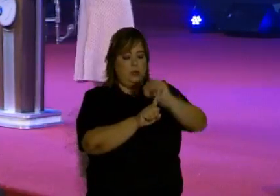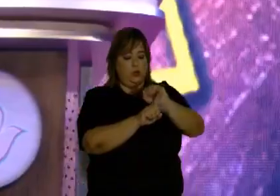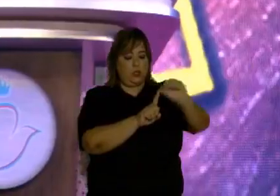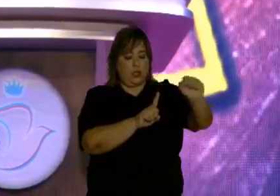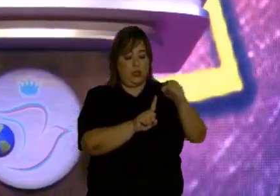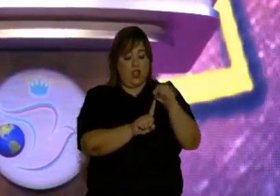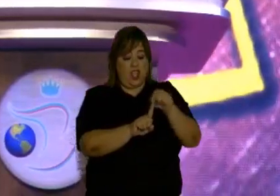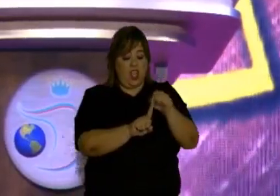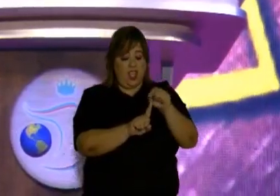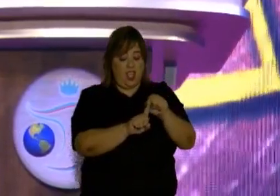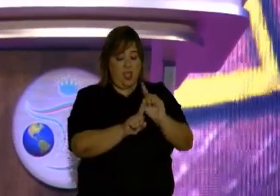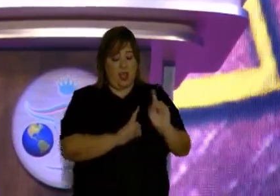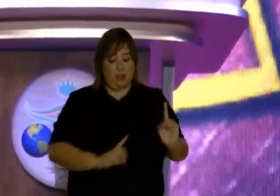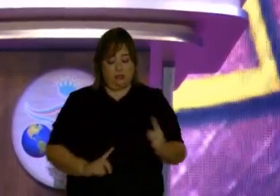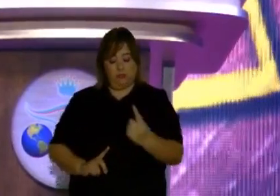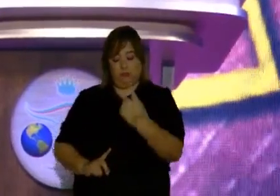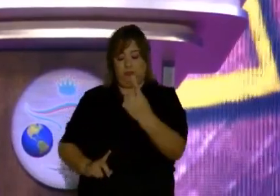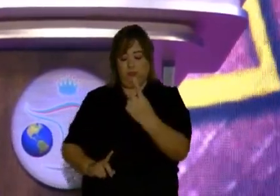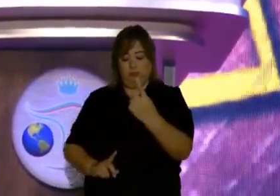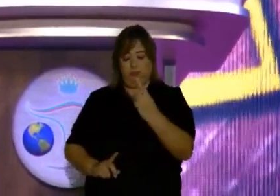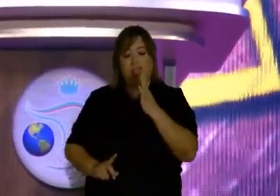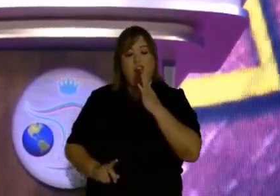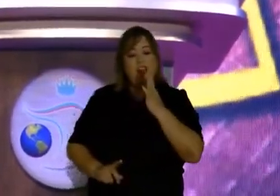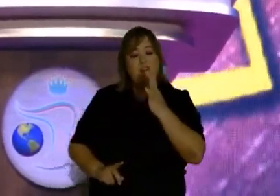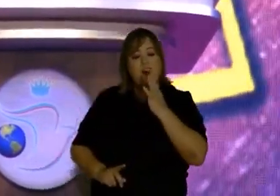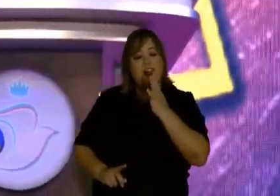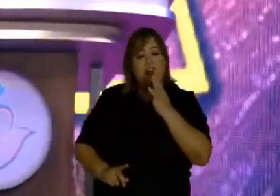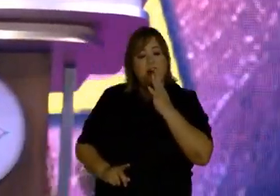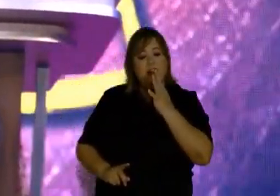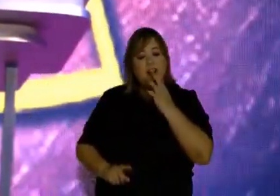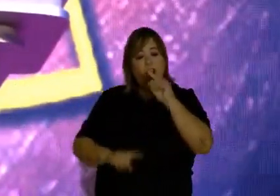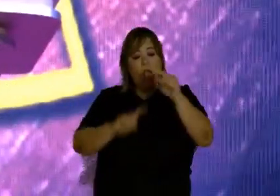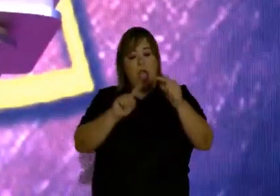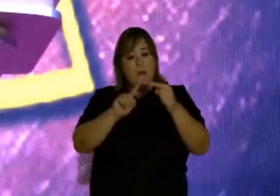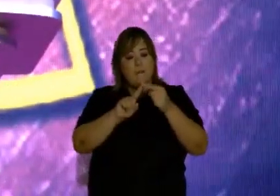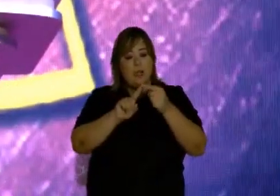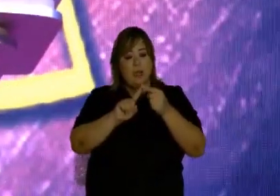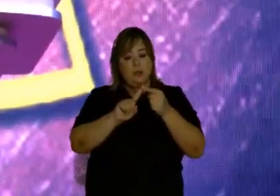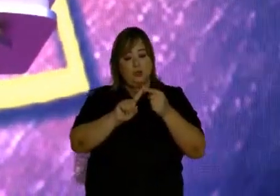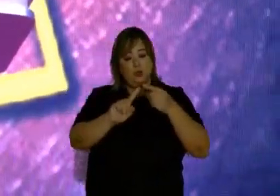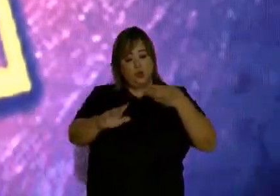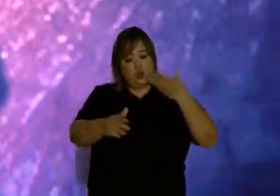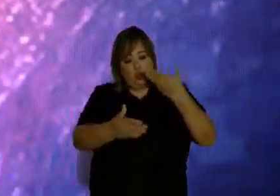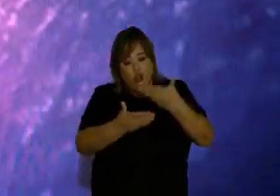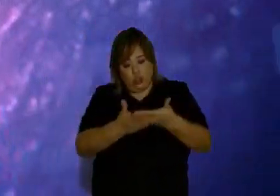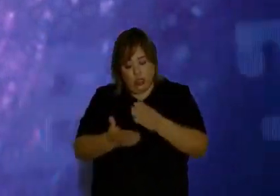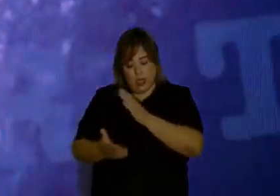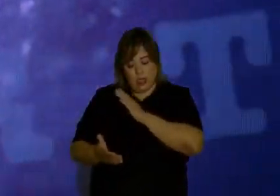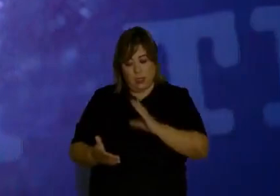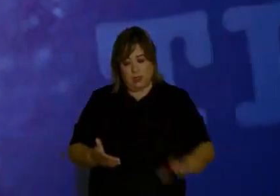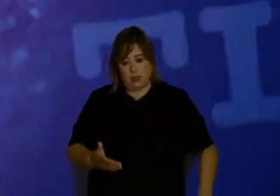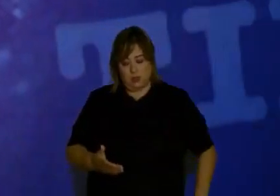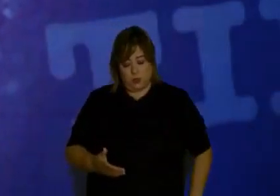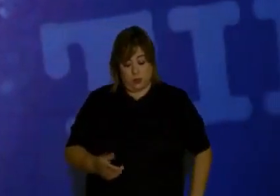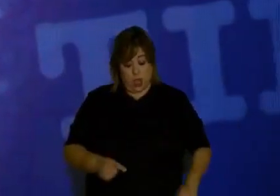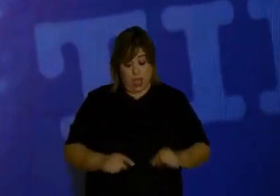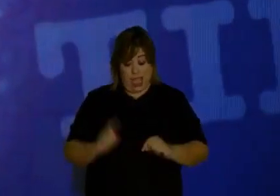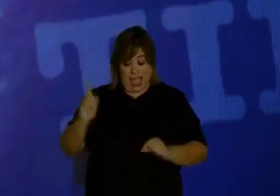de abrir el camino para el que habría de venir. Fue el mismo, escuche bien, que cuando ve a